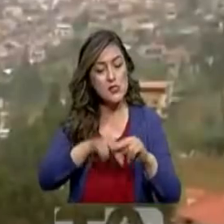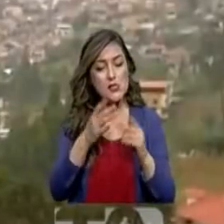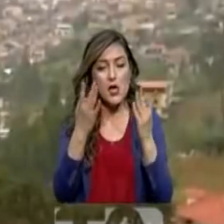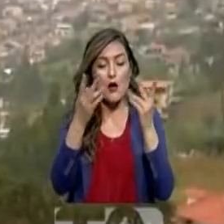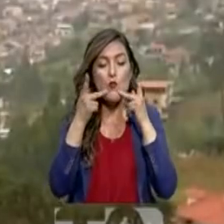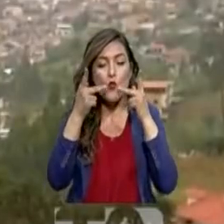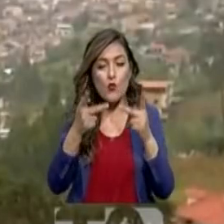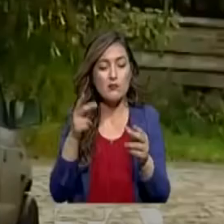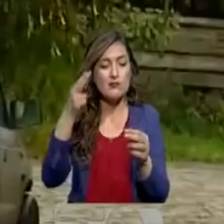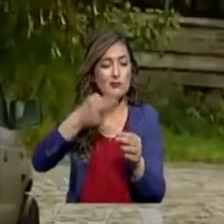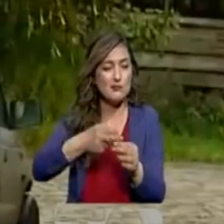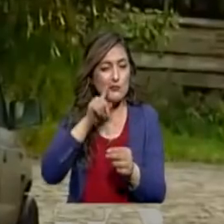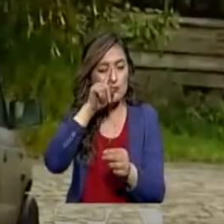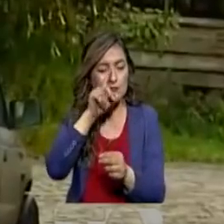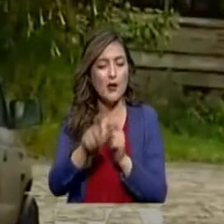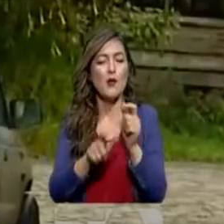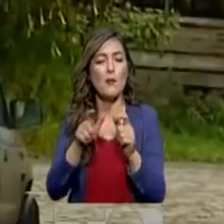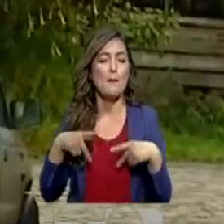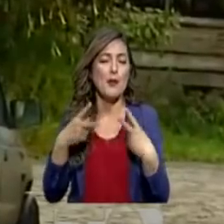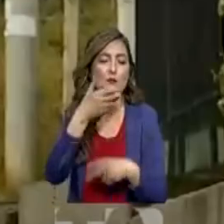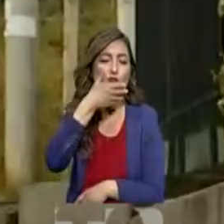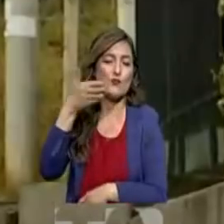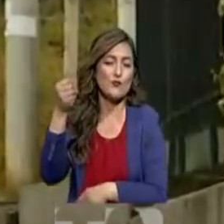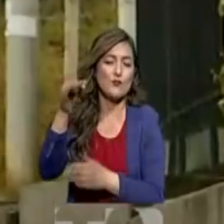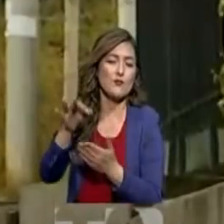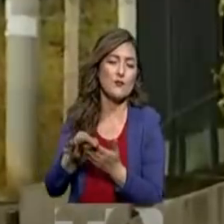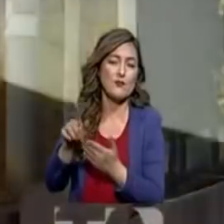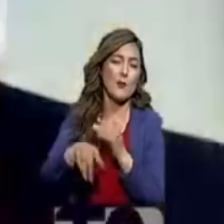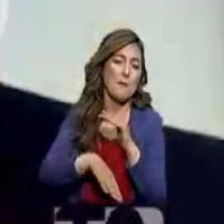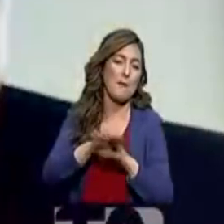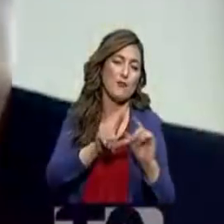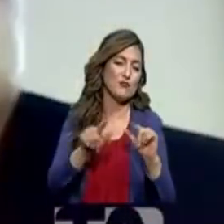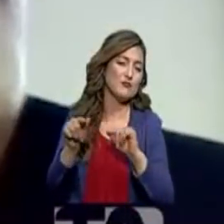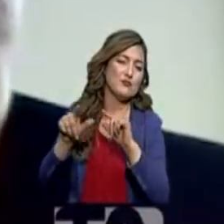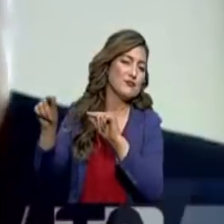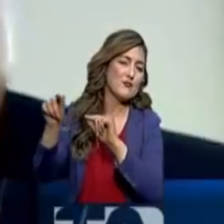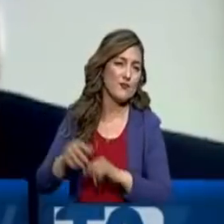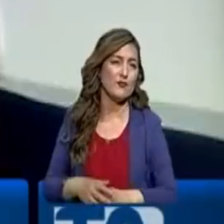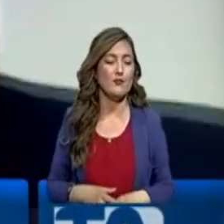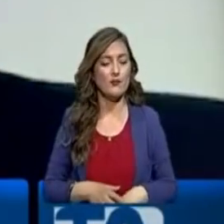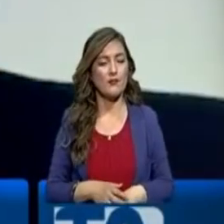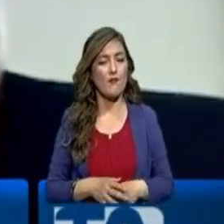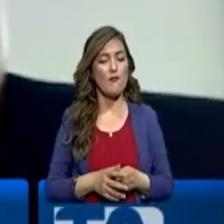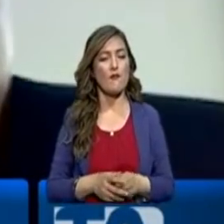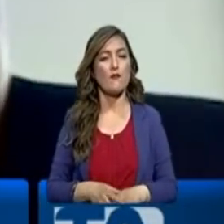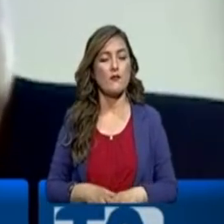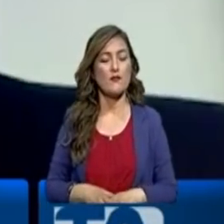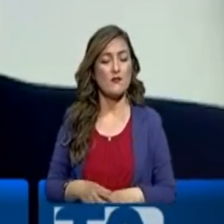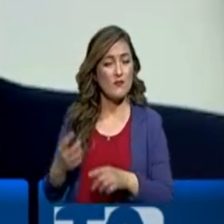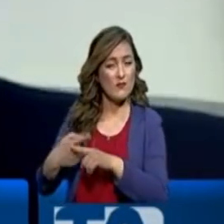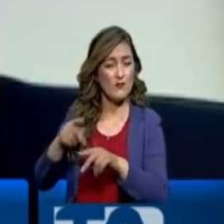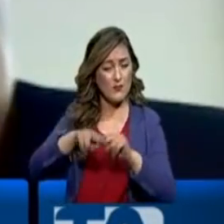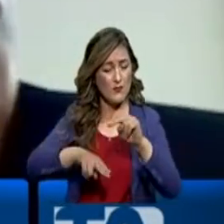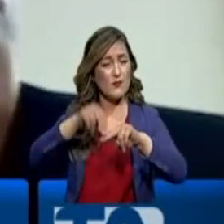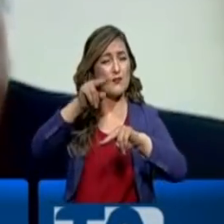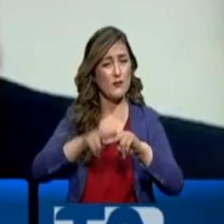generar empleo y mejorar las condiciones de vida en las zonas desde donde más migran. En un camino vecinal, en cualquiera de las